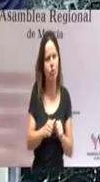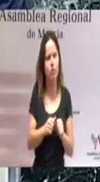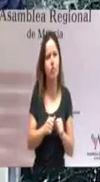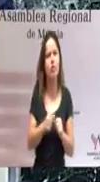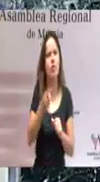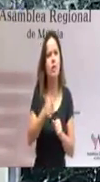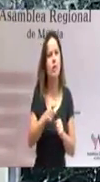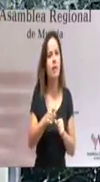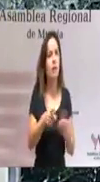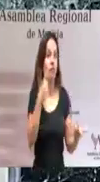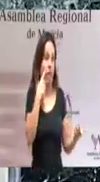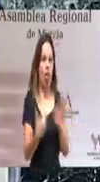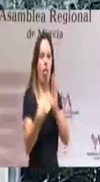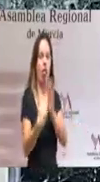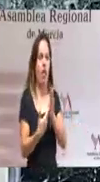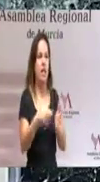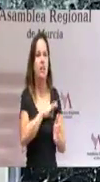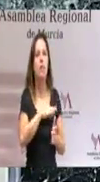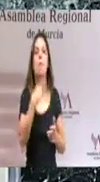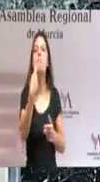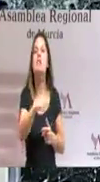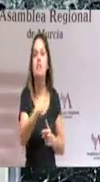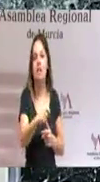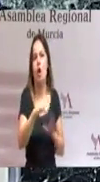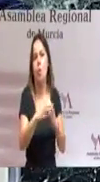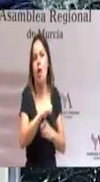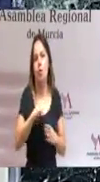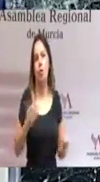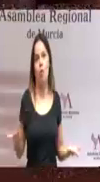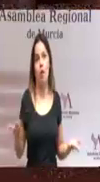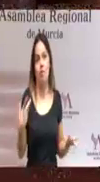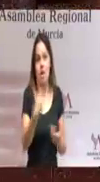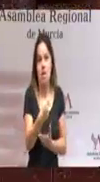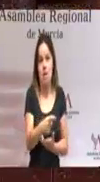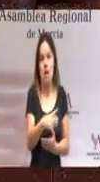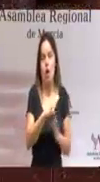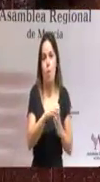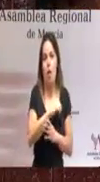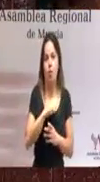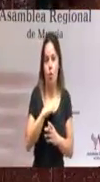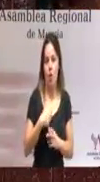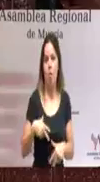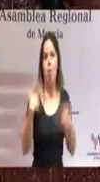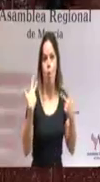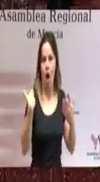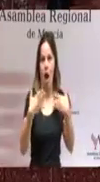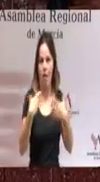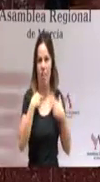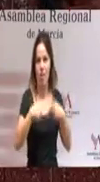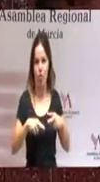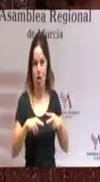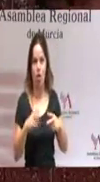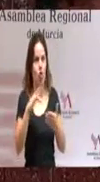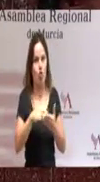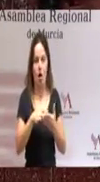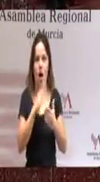y muchos años. ¿Ve usted? El presidente de la comunidad autónoma. Presidente de la comunidad autónoma no deja hablar a un diputado interviniendo